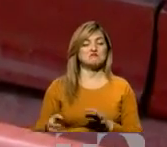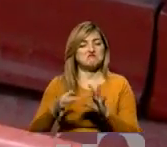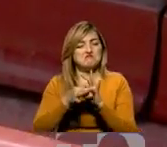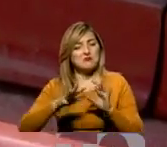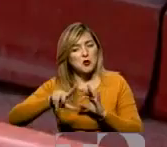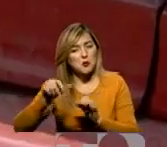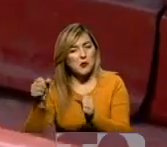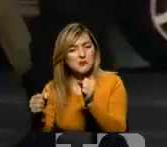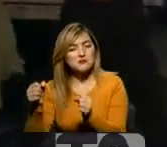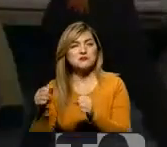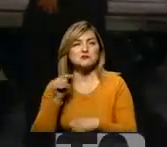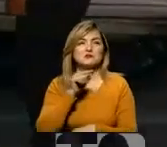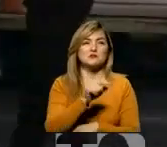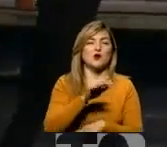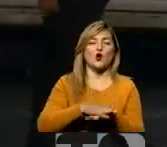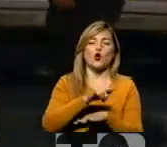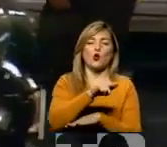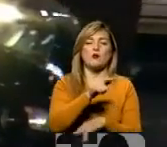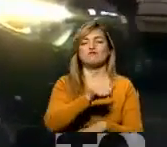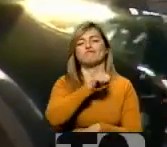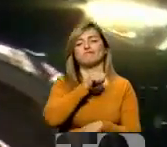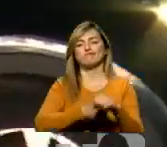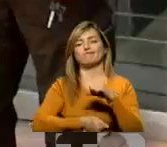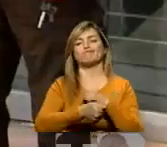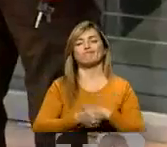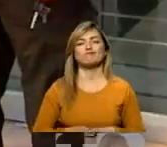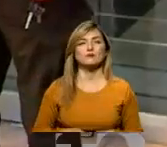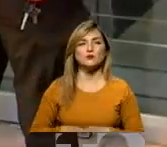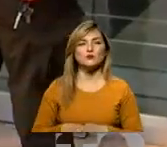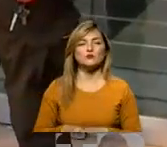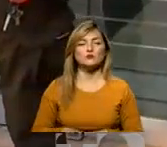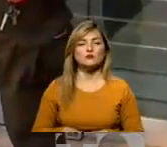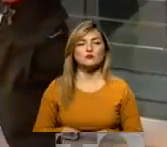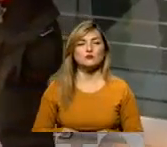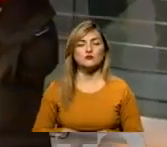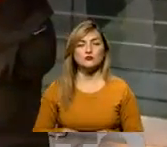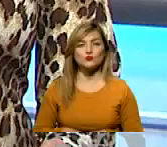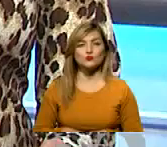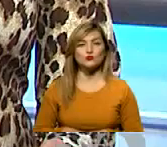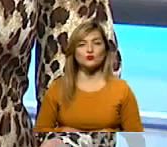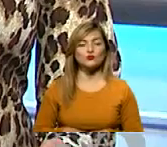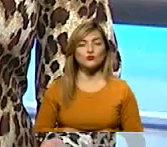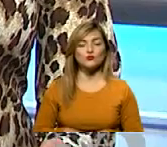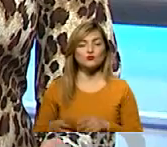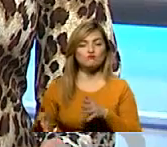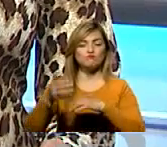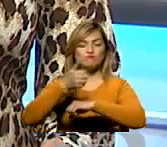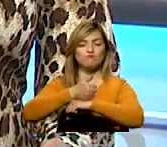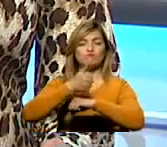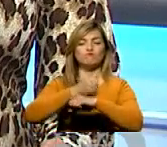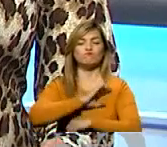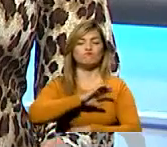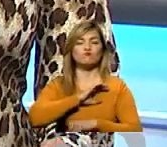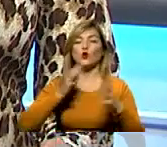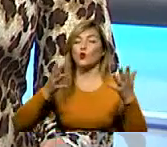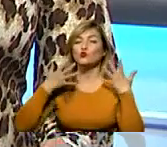robo del automotor y los autores del asalto a esta entidad bancaria. Luis Alfredo Zúñiga, 24 horas. Autoridades del